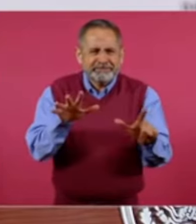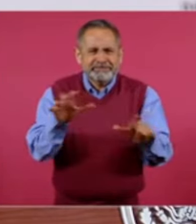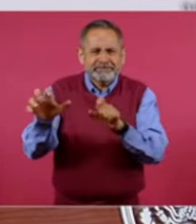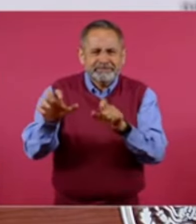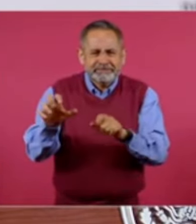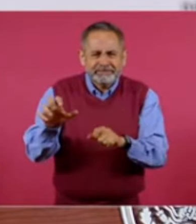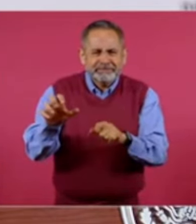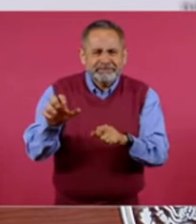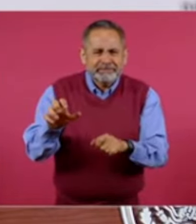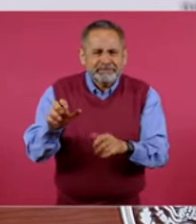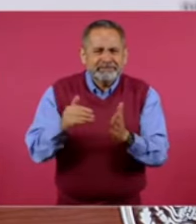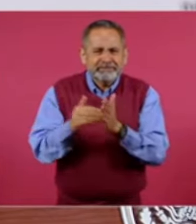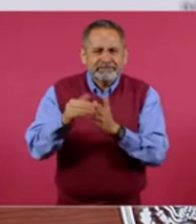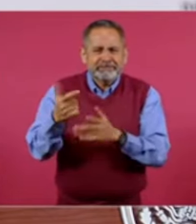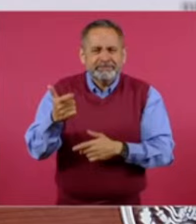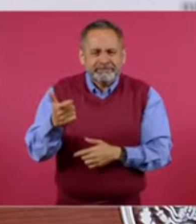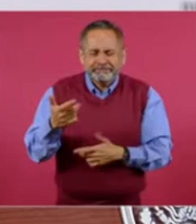700 millones de pesos.